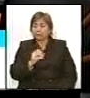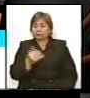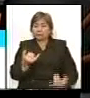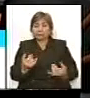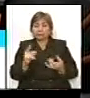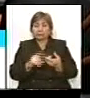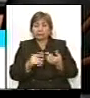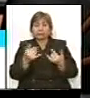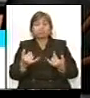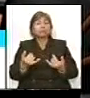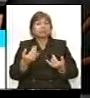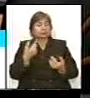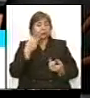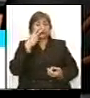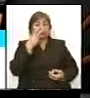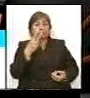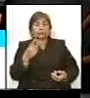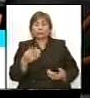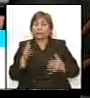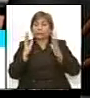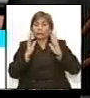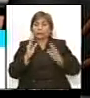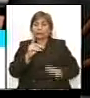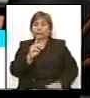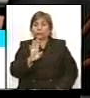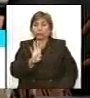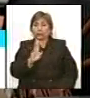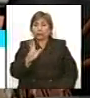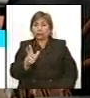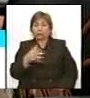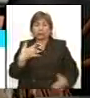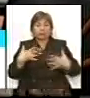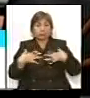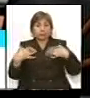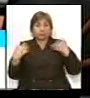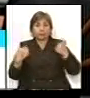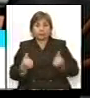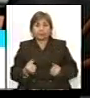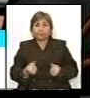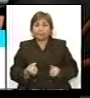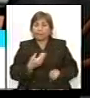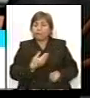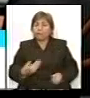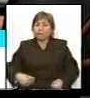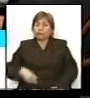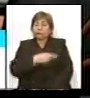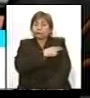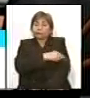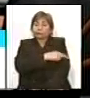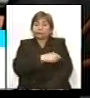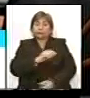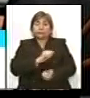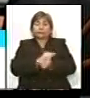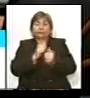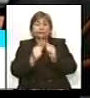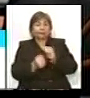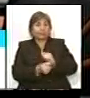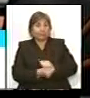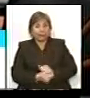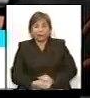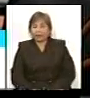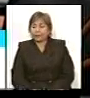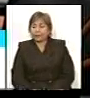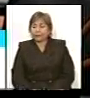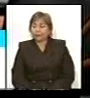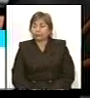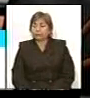fecha nos encontramos atendiendo 143 establecimientos de salud que están dentro del plan de reconstrucción con cambios. Y